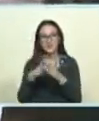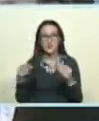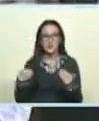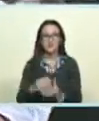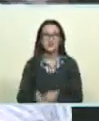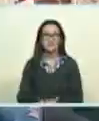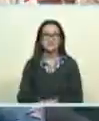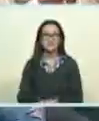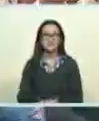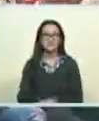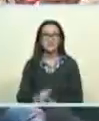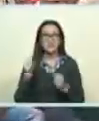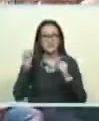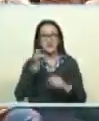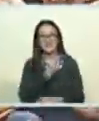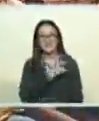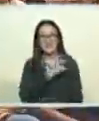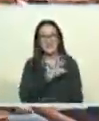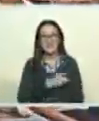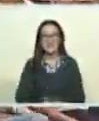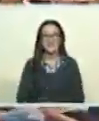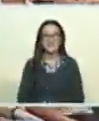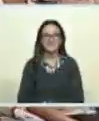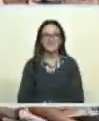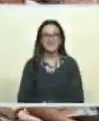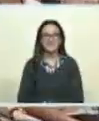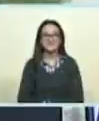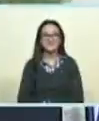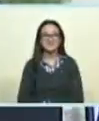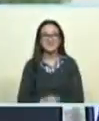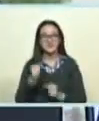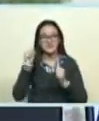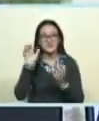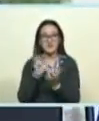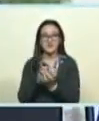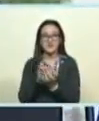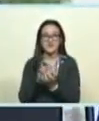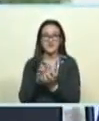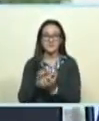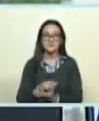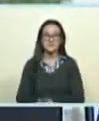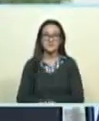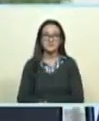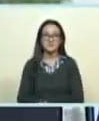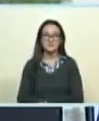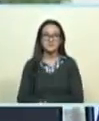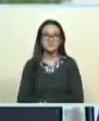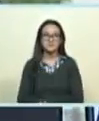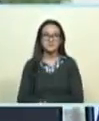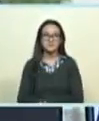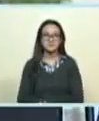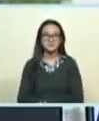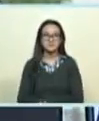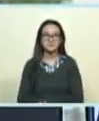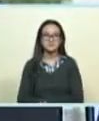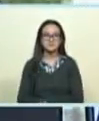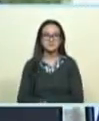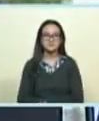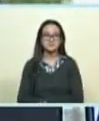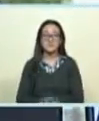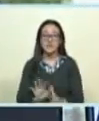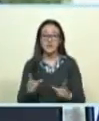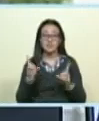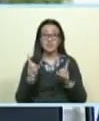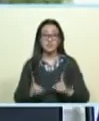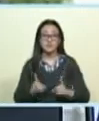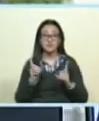Vale. ¡Que viva Chile! ¡Que viva! ¡Que viva Nueva Esparta! Bueno, fíjense ustedes, hemos tomado